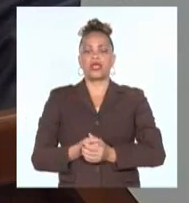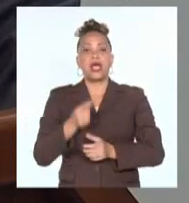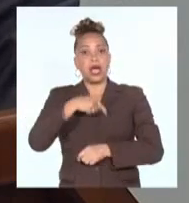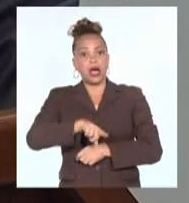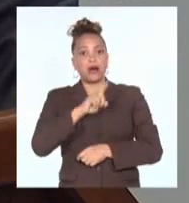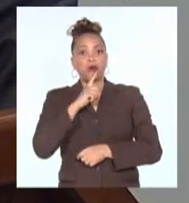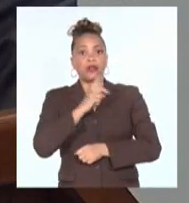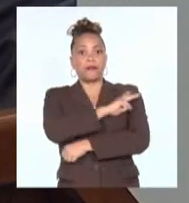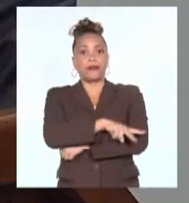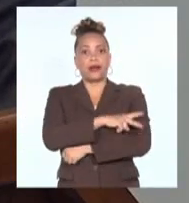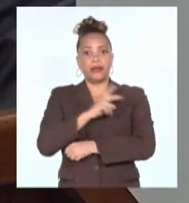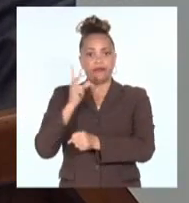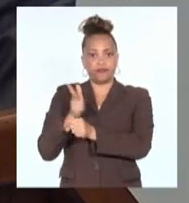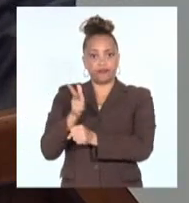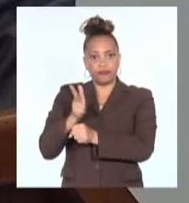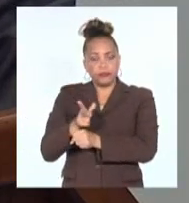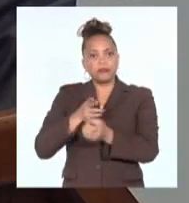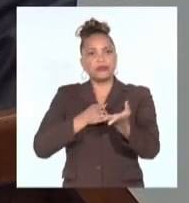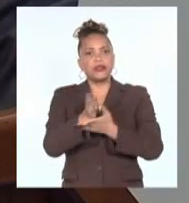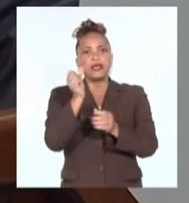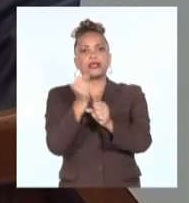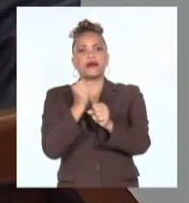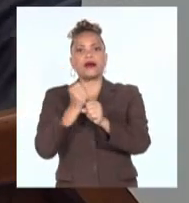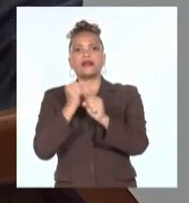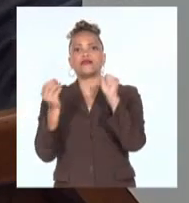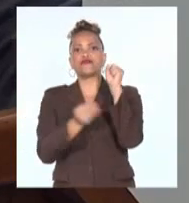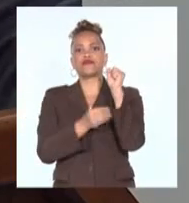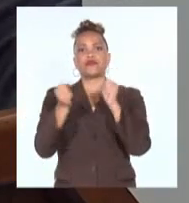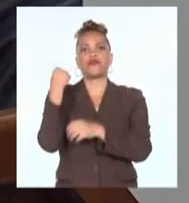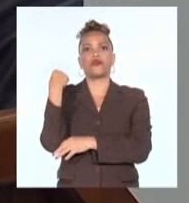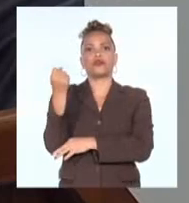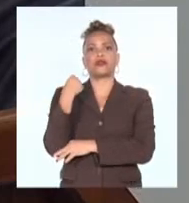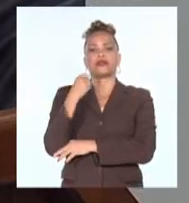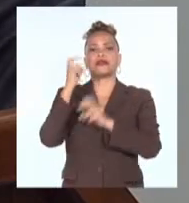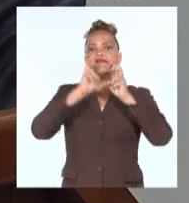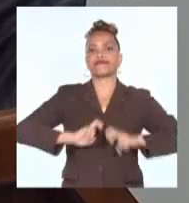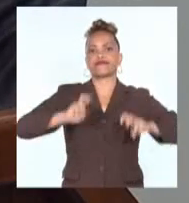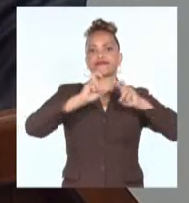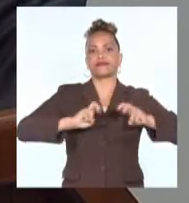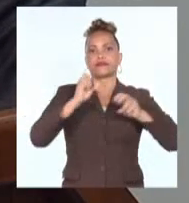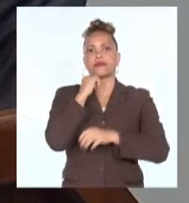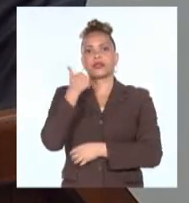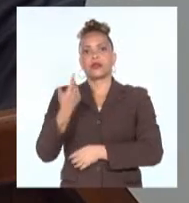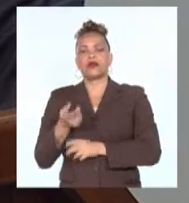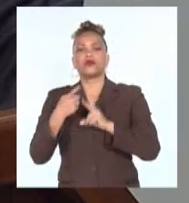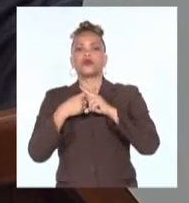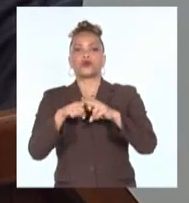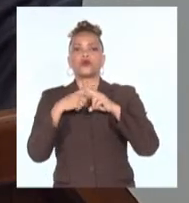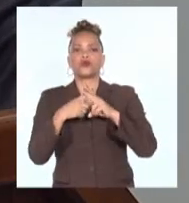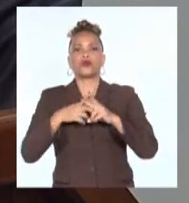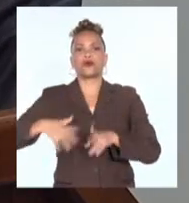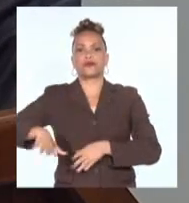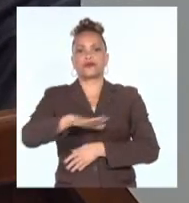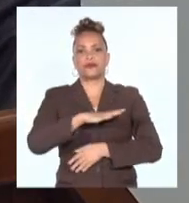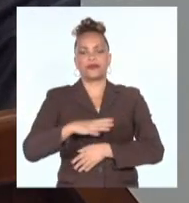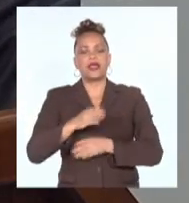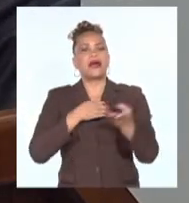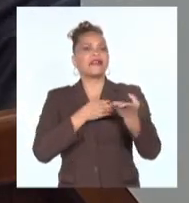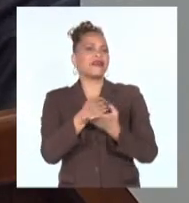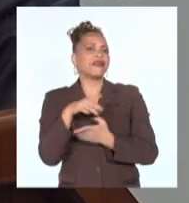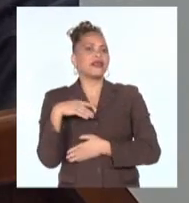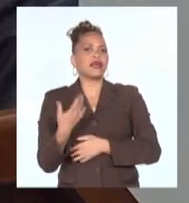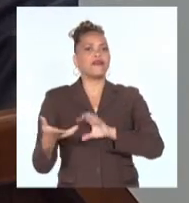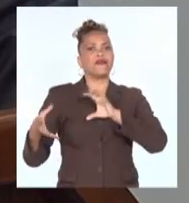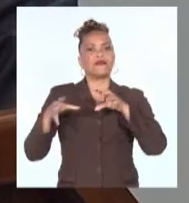se encuentra trabajando en fortalecer la investigación científica para brindar soluciones idóneas a través de una estrategia